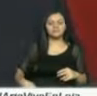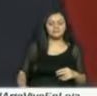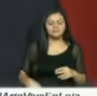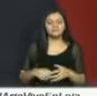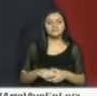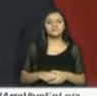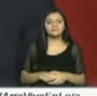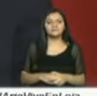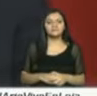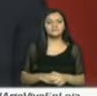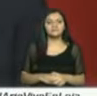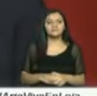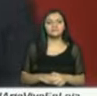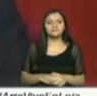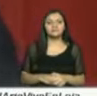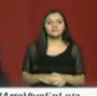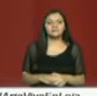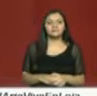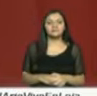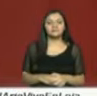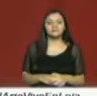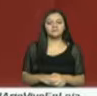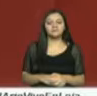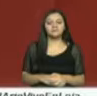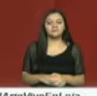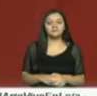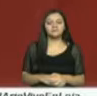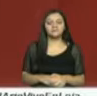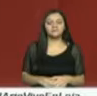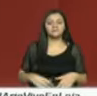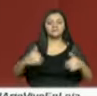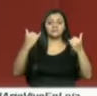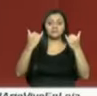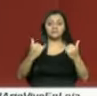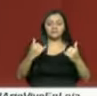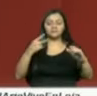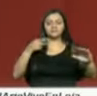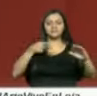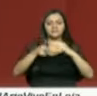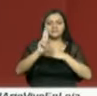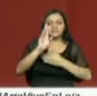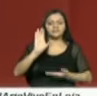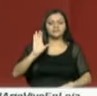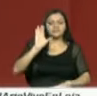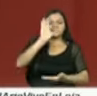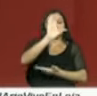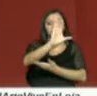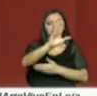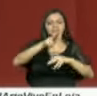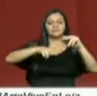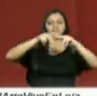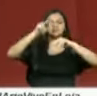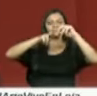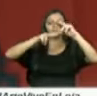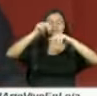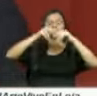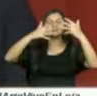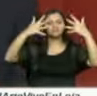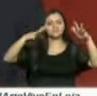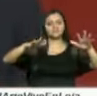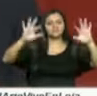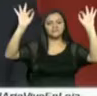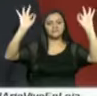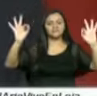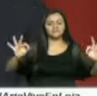la del presidente chino Xi Jinping. Hoy se inauguró la inversión más grande de la historia del país,